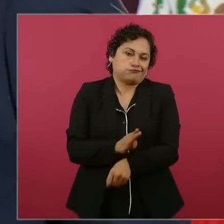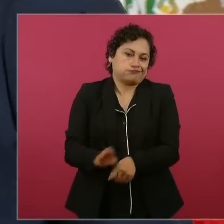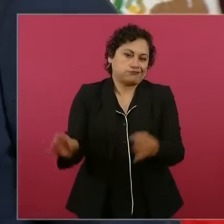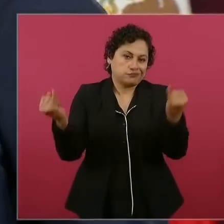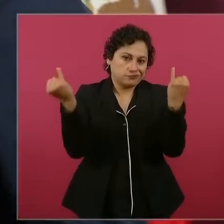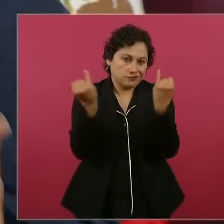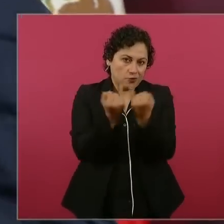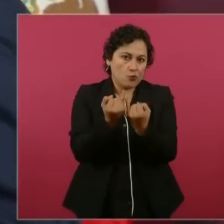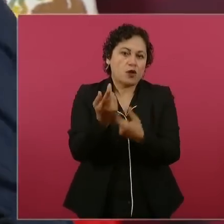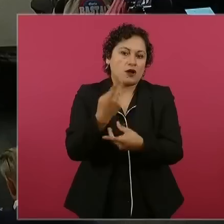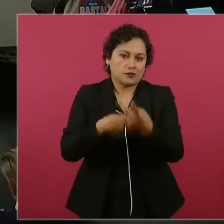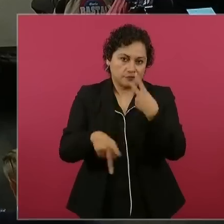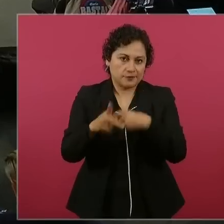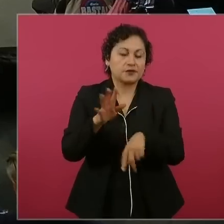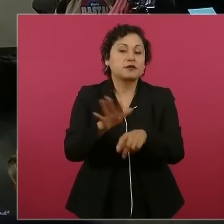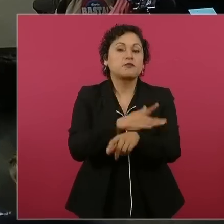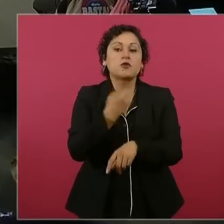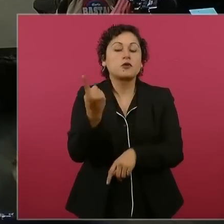hay